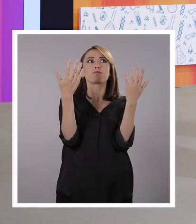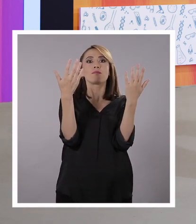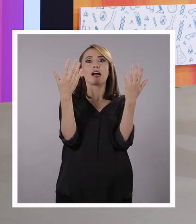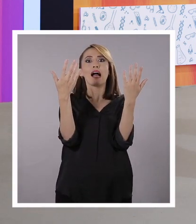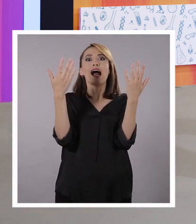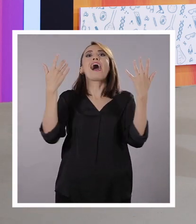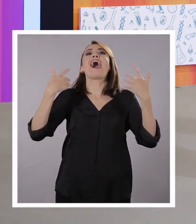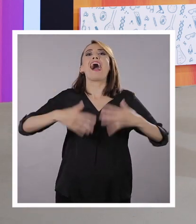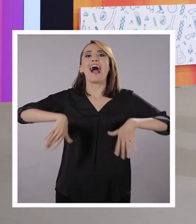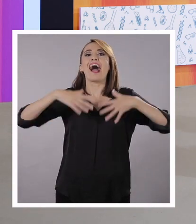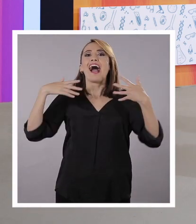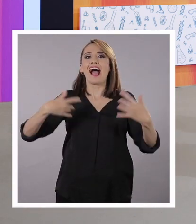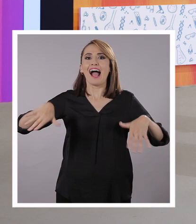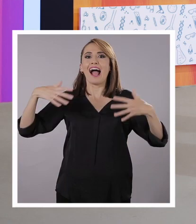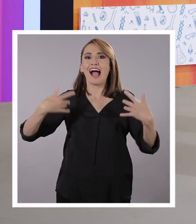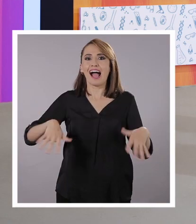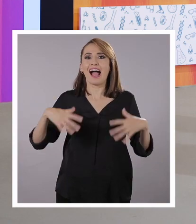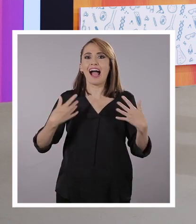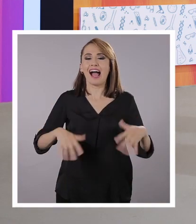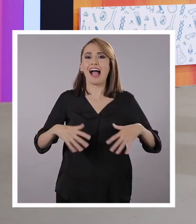palabra es...